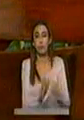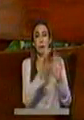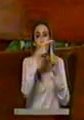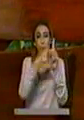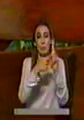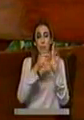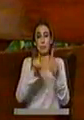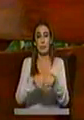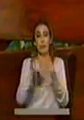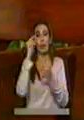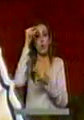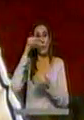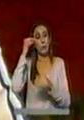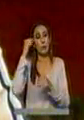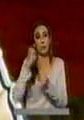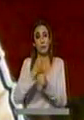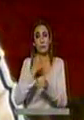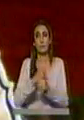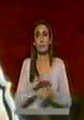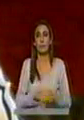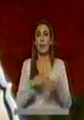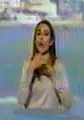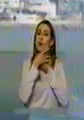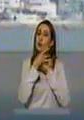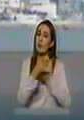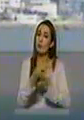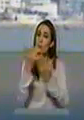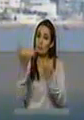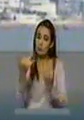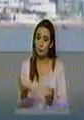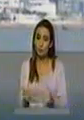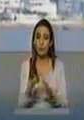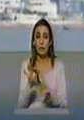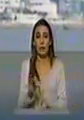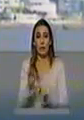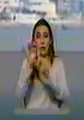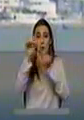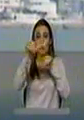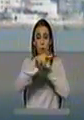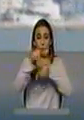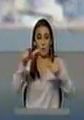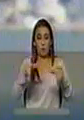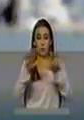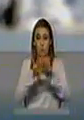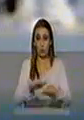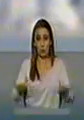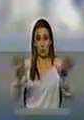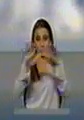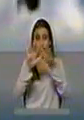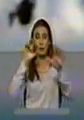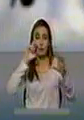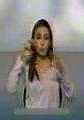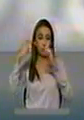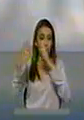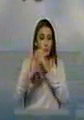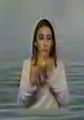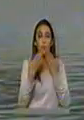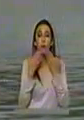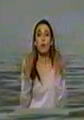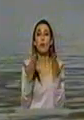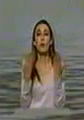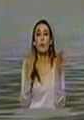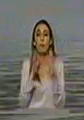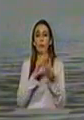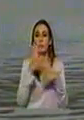el gobierno nacional? Bienvenida. Es un gusto estar aquí, un sitio especial donde estamos promoviendo el turismo y estamos haciendo todo